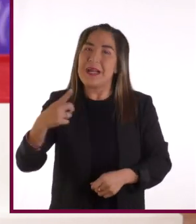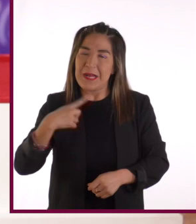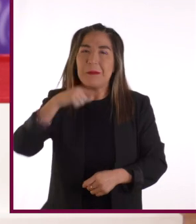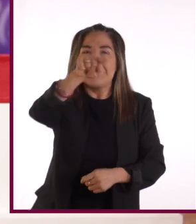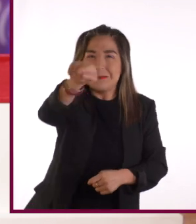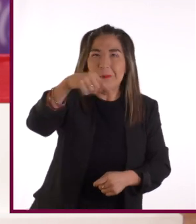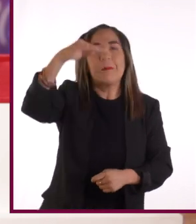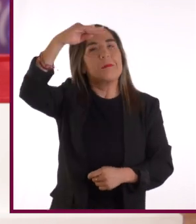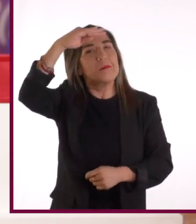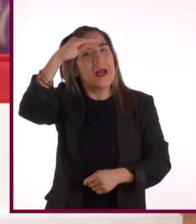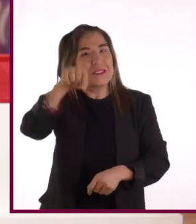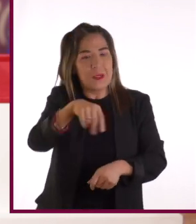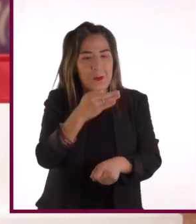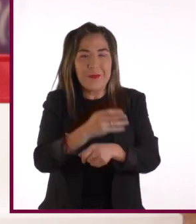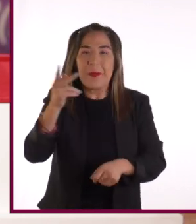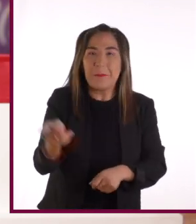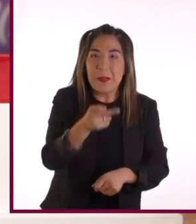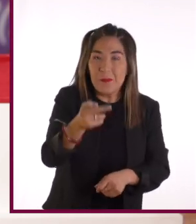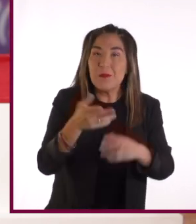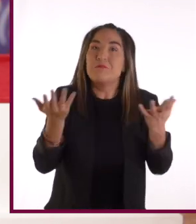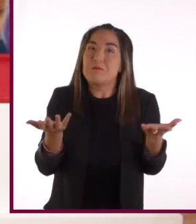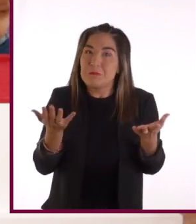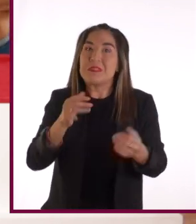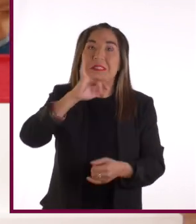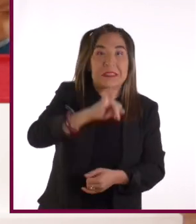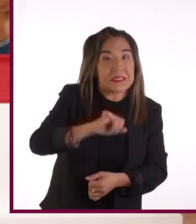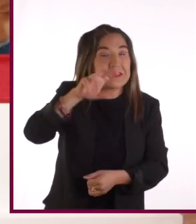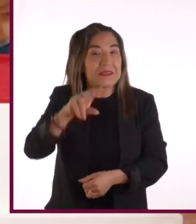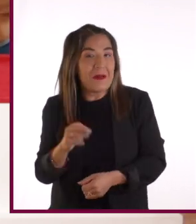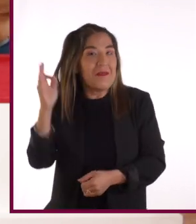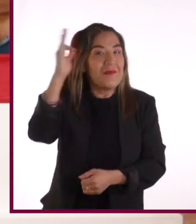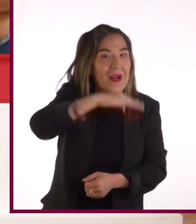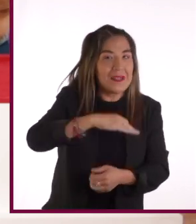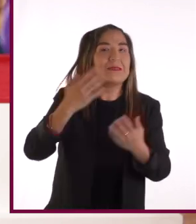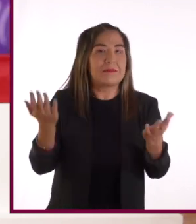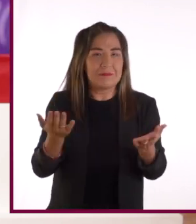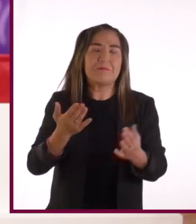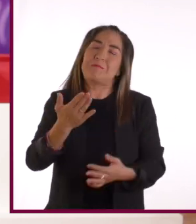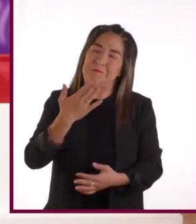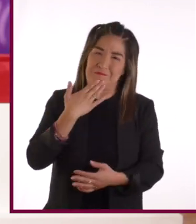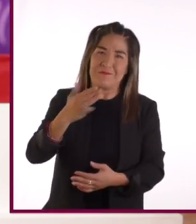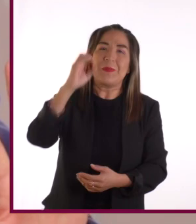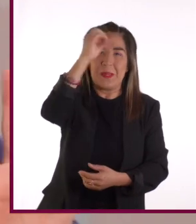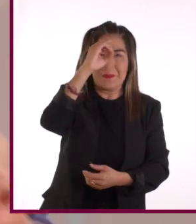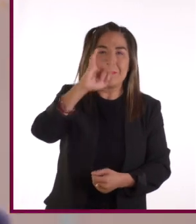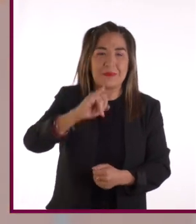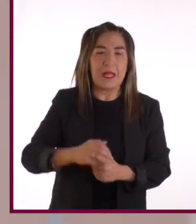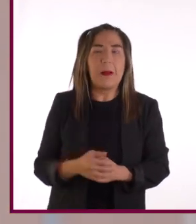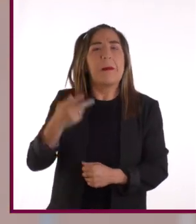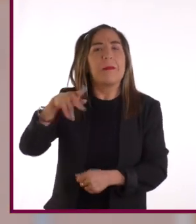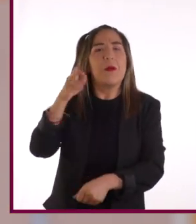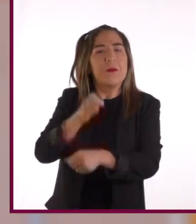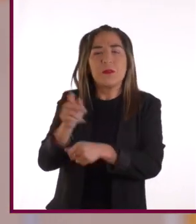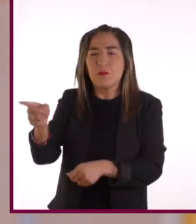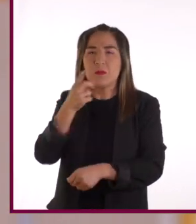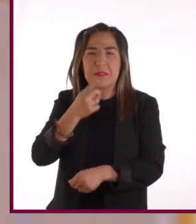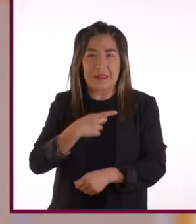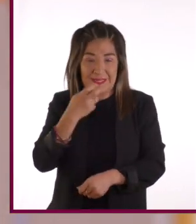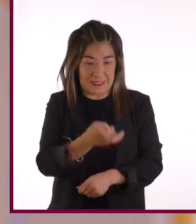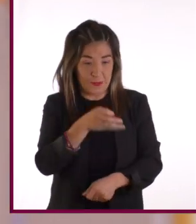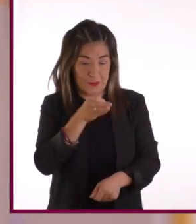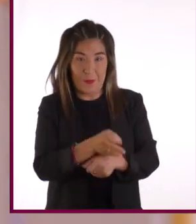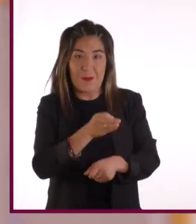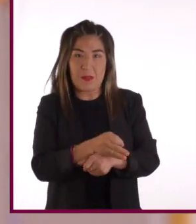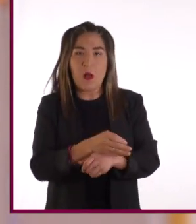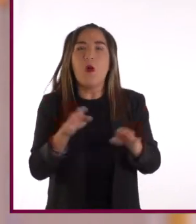que los chicos y las chicas que nos están sintonizando puedan pensar en la paradoja. Me parece muy bien, pero antes de eso dime una cosa. A ver.